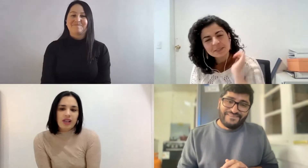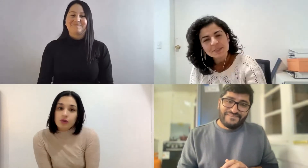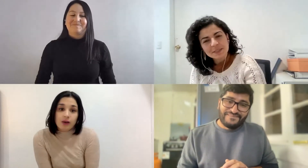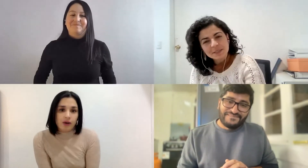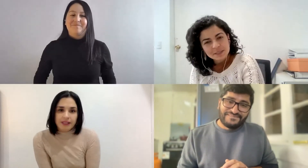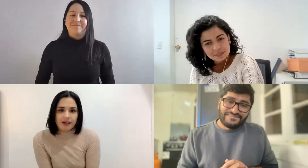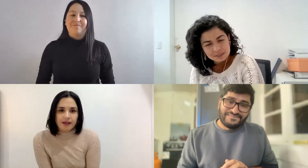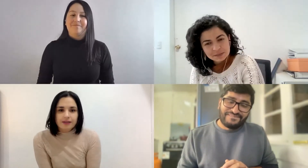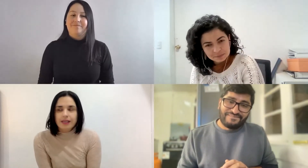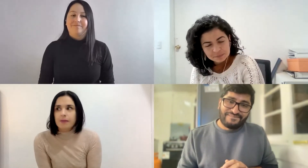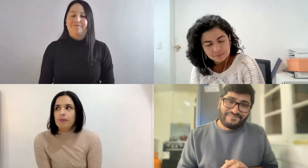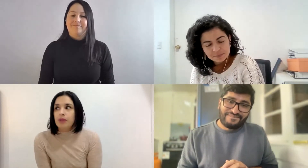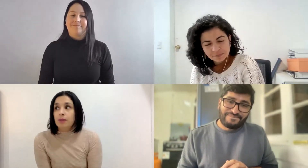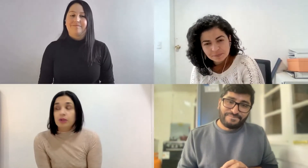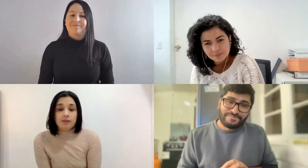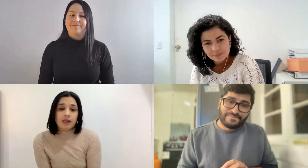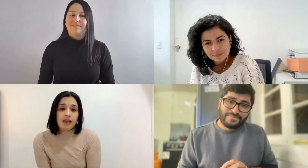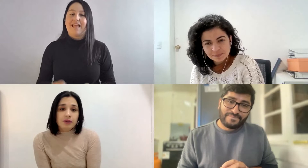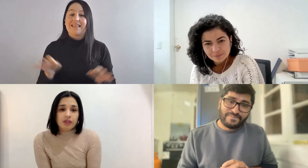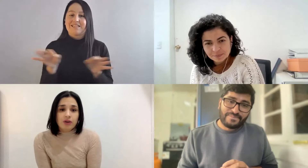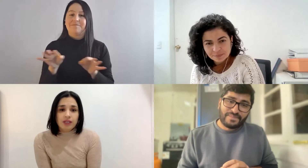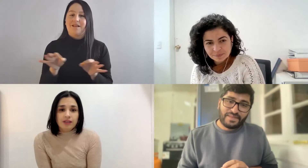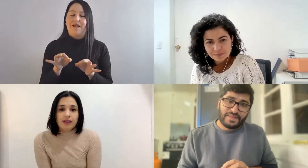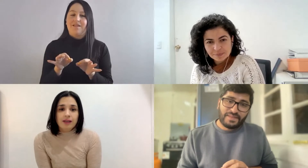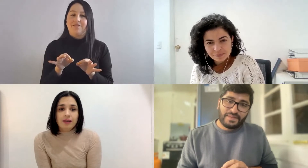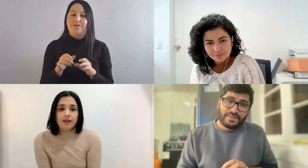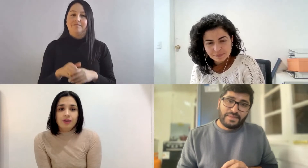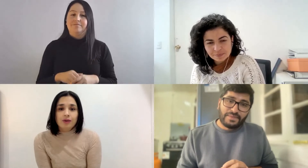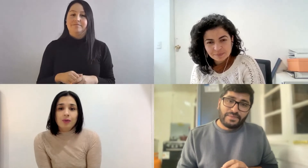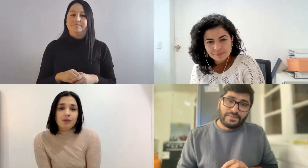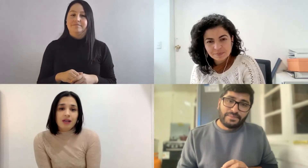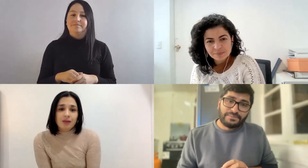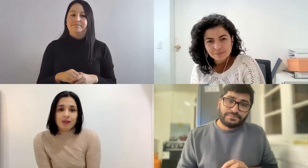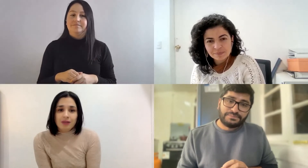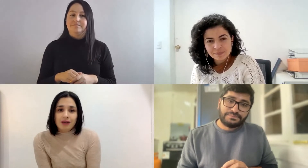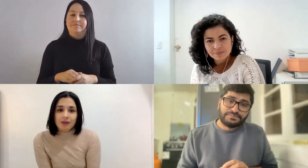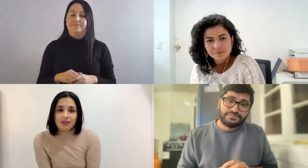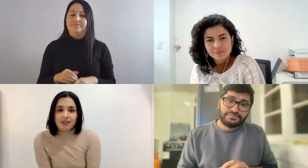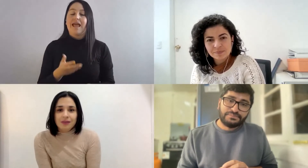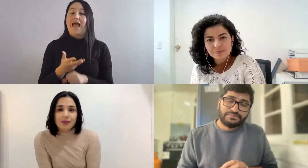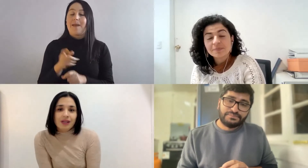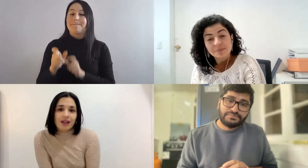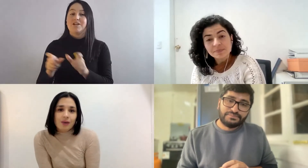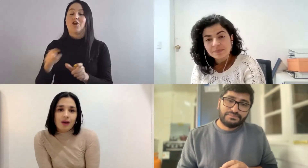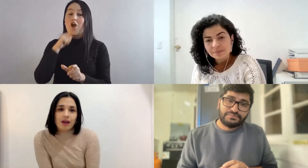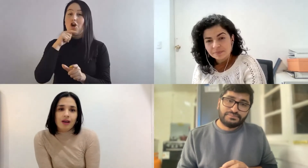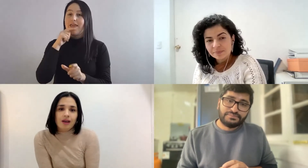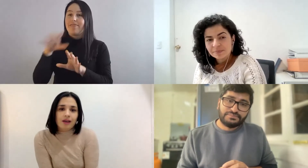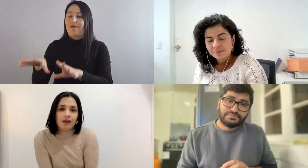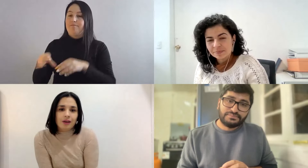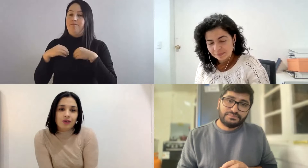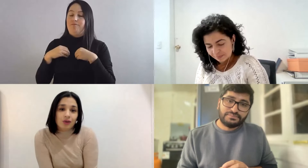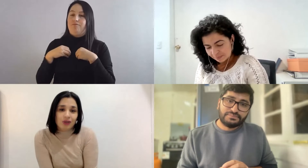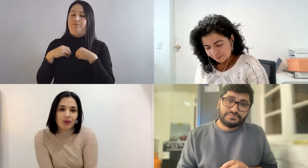sordas es su lengua materna, ¿ya? Pero también hay personas oyentes que han adquirido como primera lengua también la lengua de señas y después la